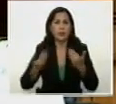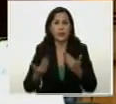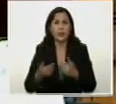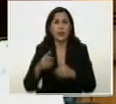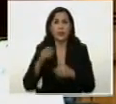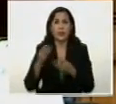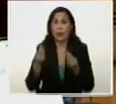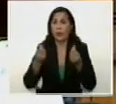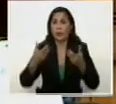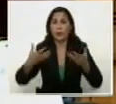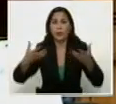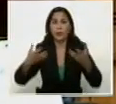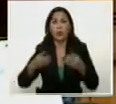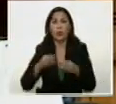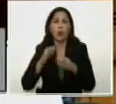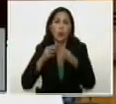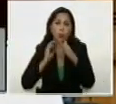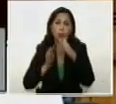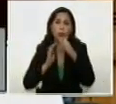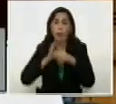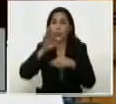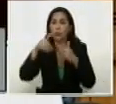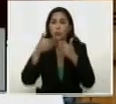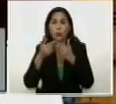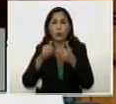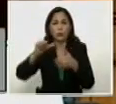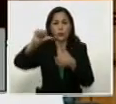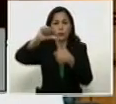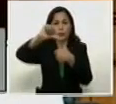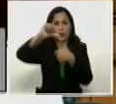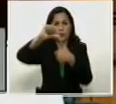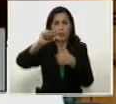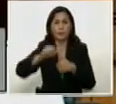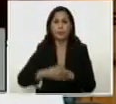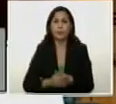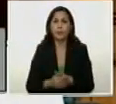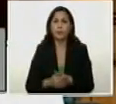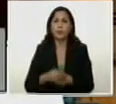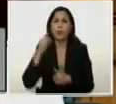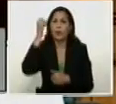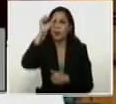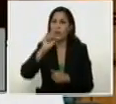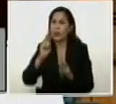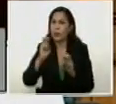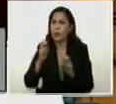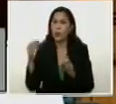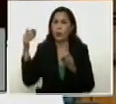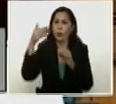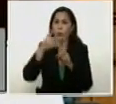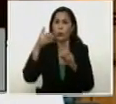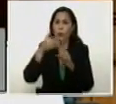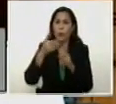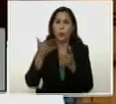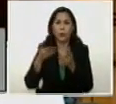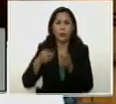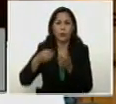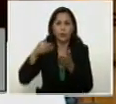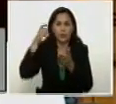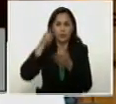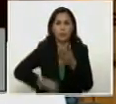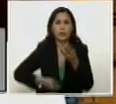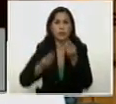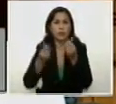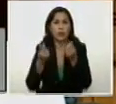del capitalismo, migran por toda Centroamérica. Considerando que estas nuevas agresiones, ataques y bloqueos